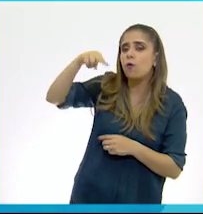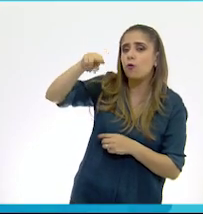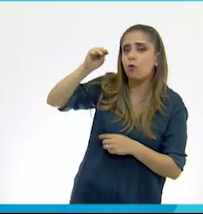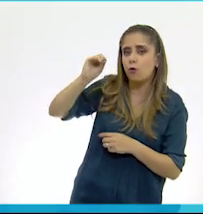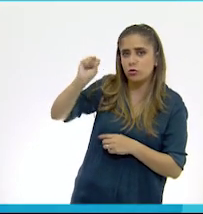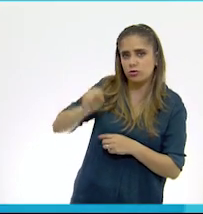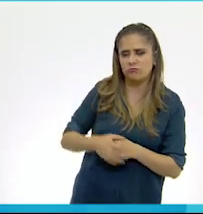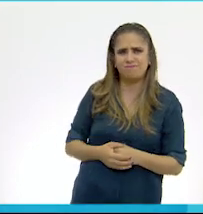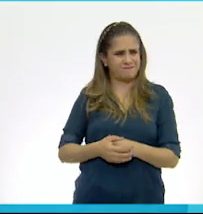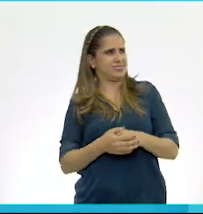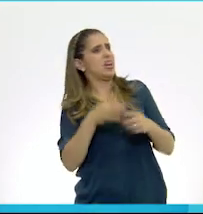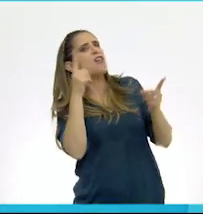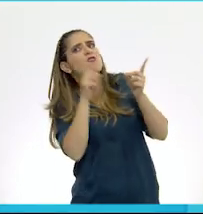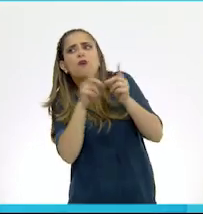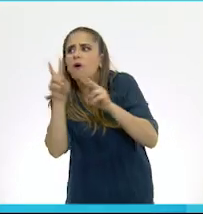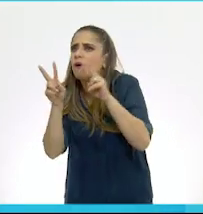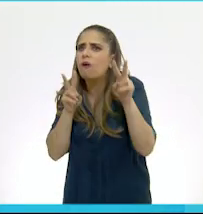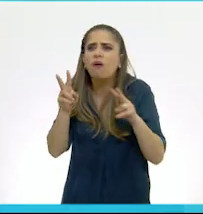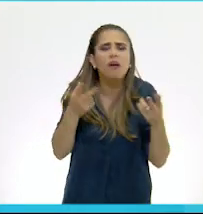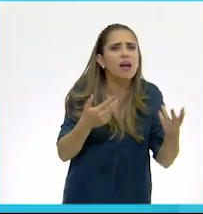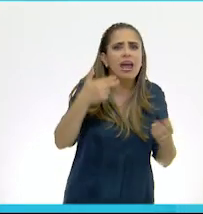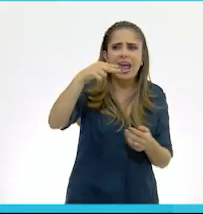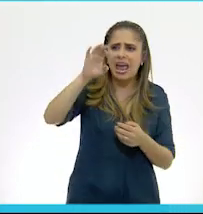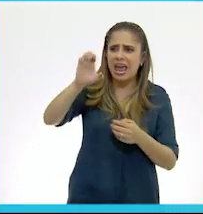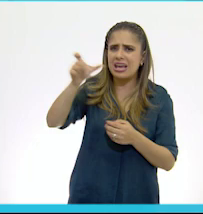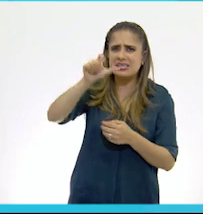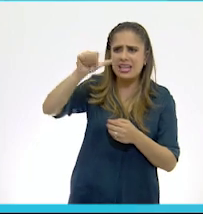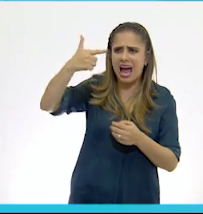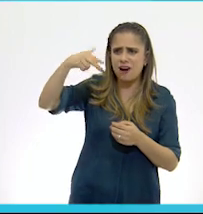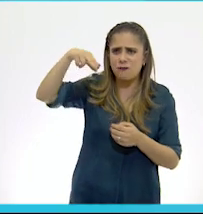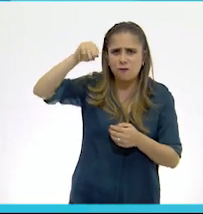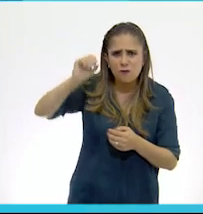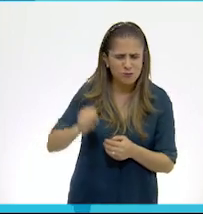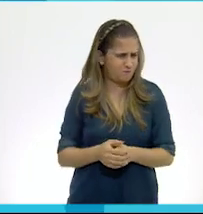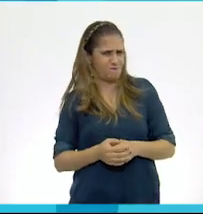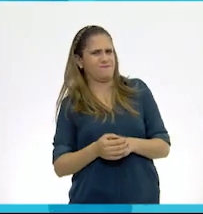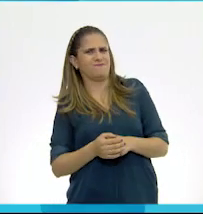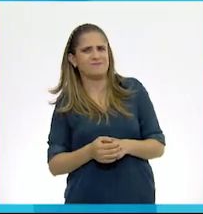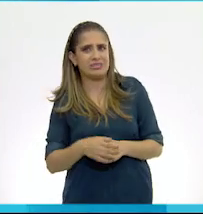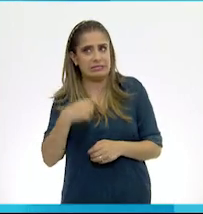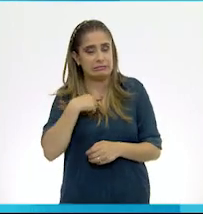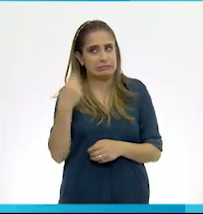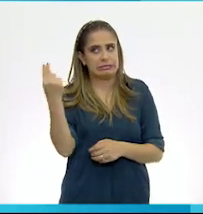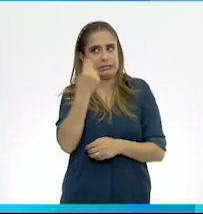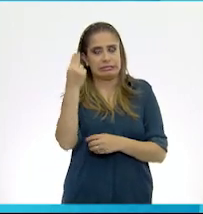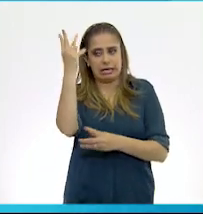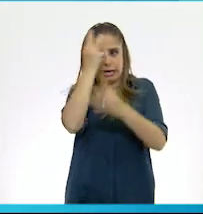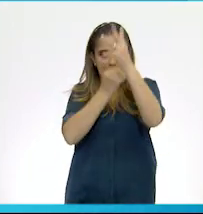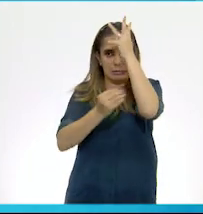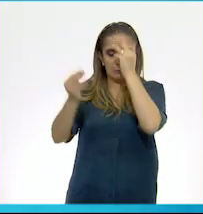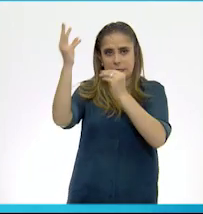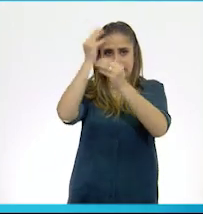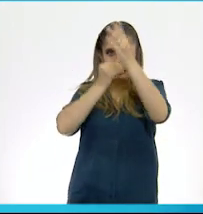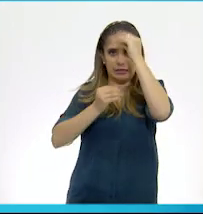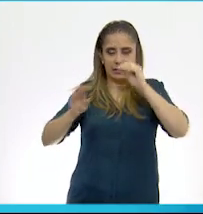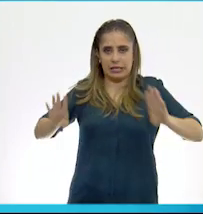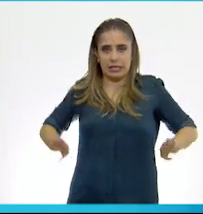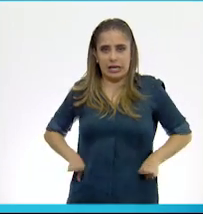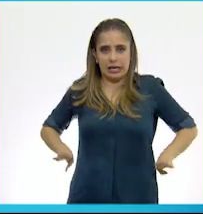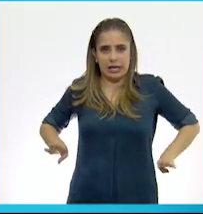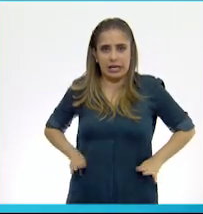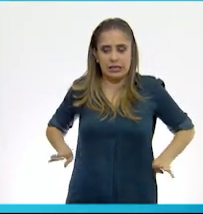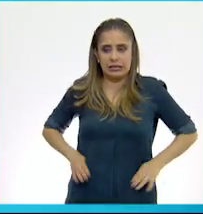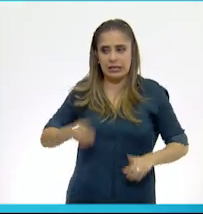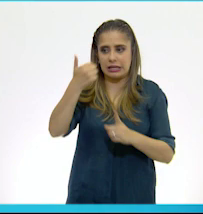podremos encontrar uno. ¿Qué? ¡Ay, no! Creo que necesito repasar un poco más de cerca las características de